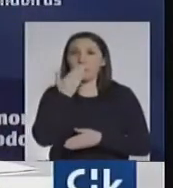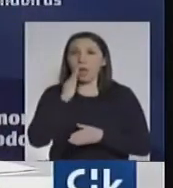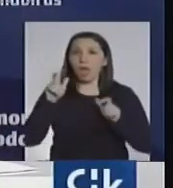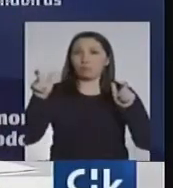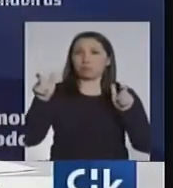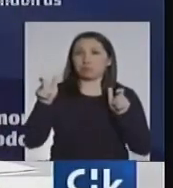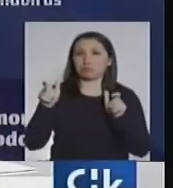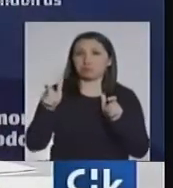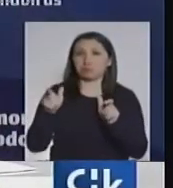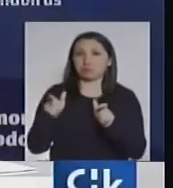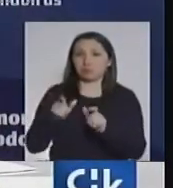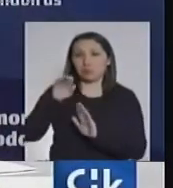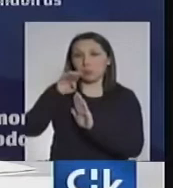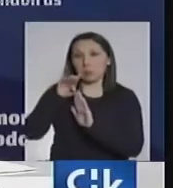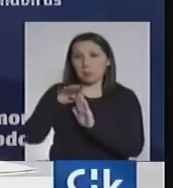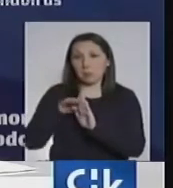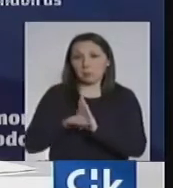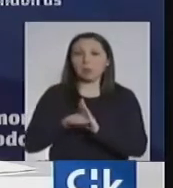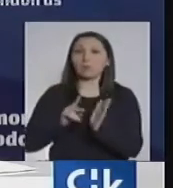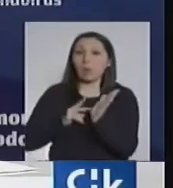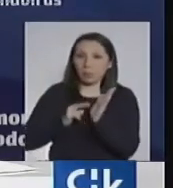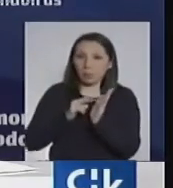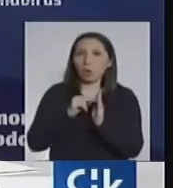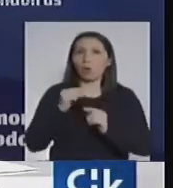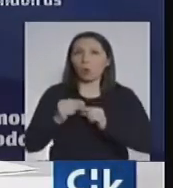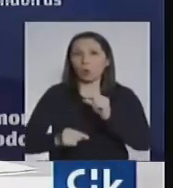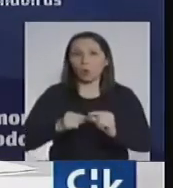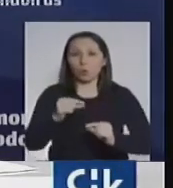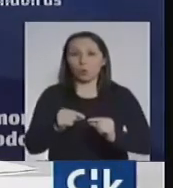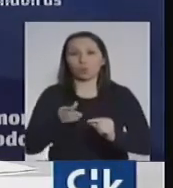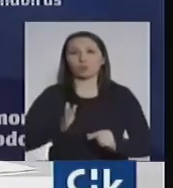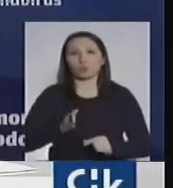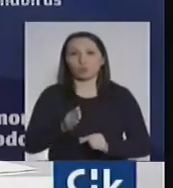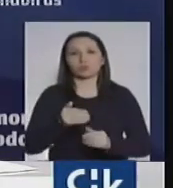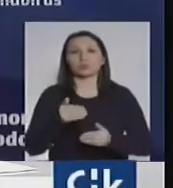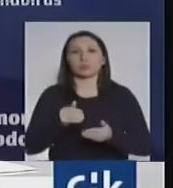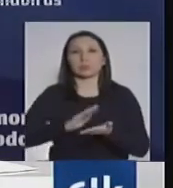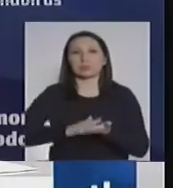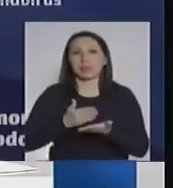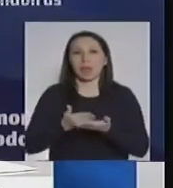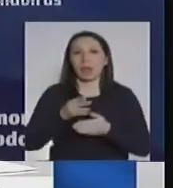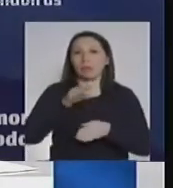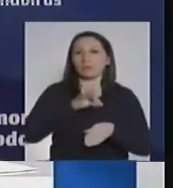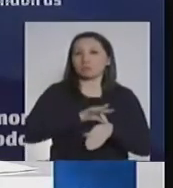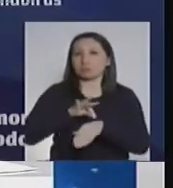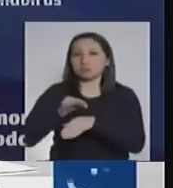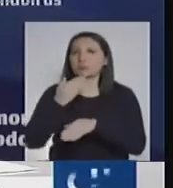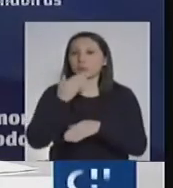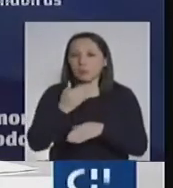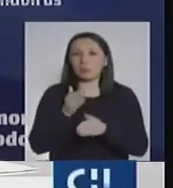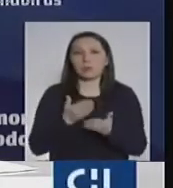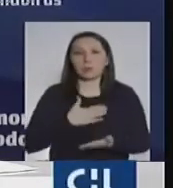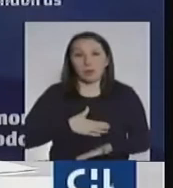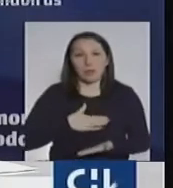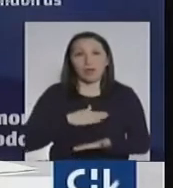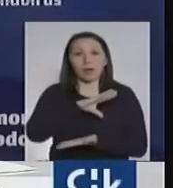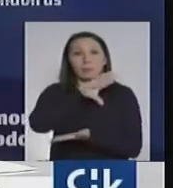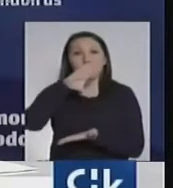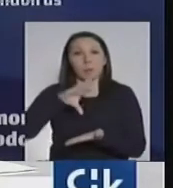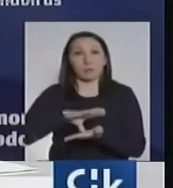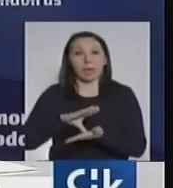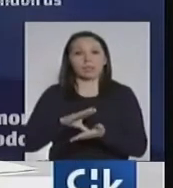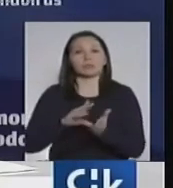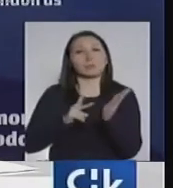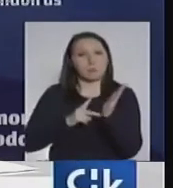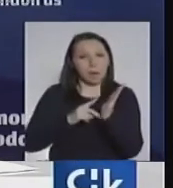de mejoría. Seguimos paso a paso avanzando en salud. Y también queremos que el